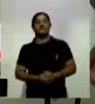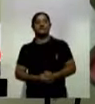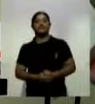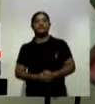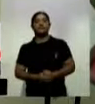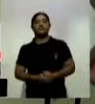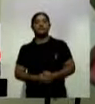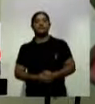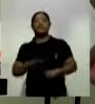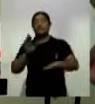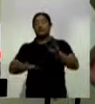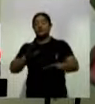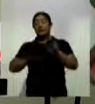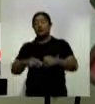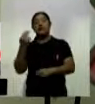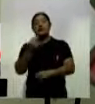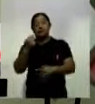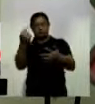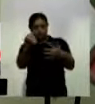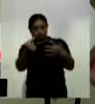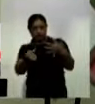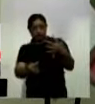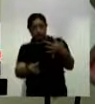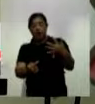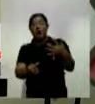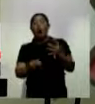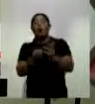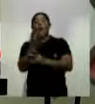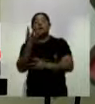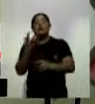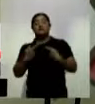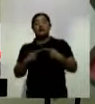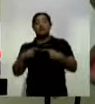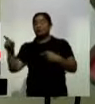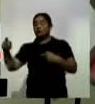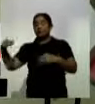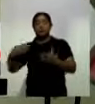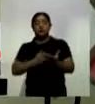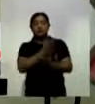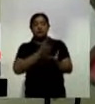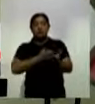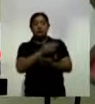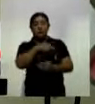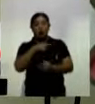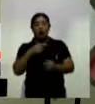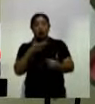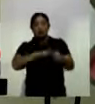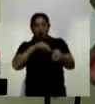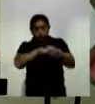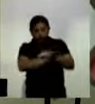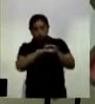que vamos presentando con el número de ingresos al hospital, se